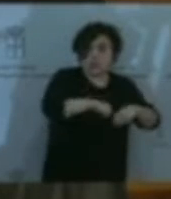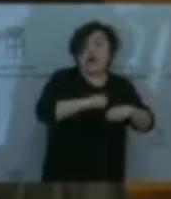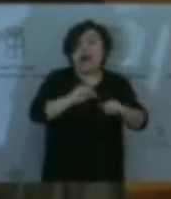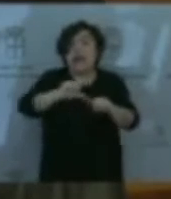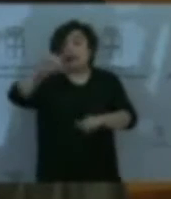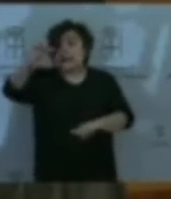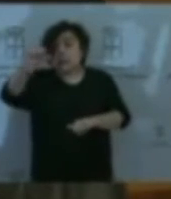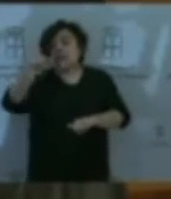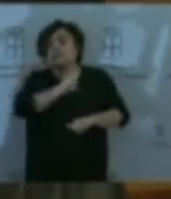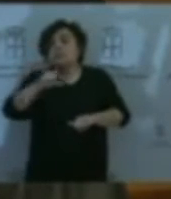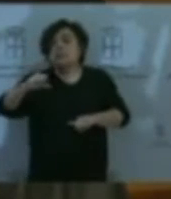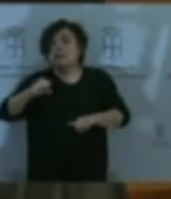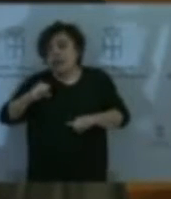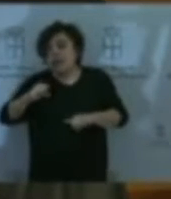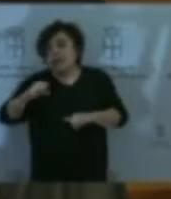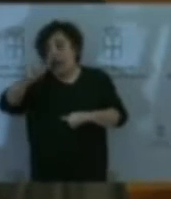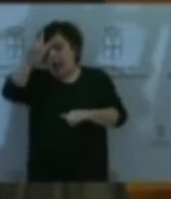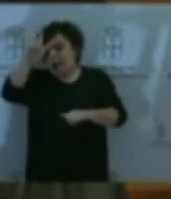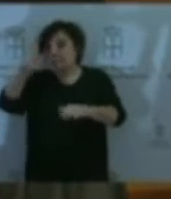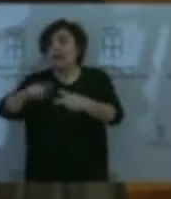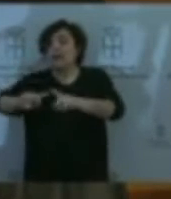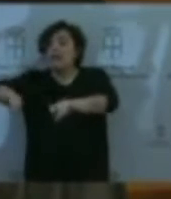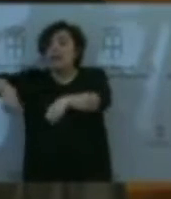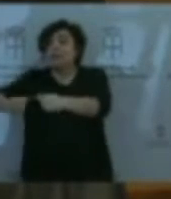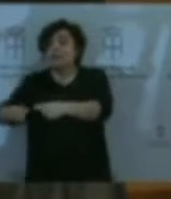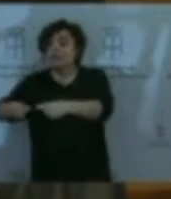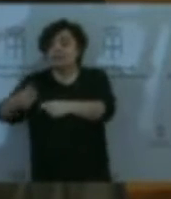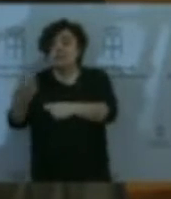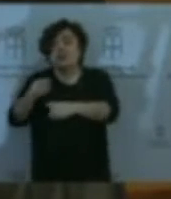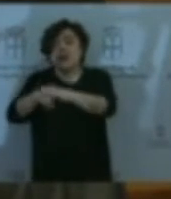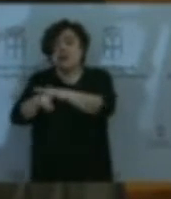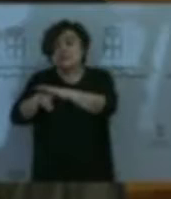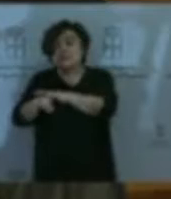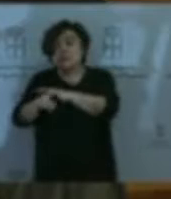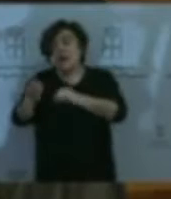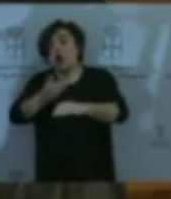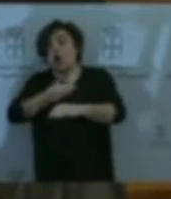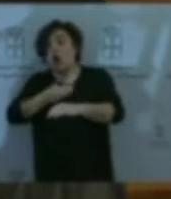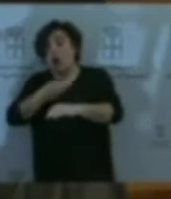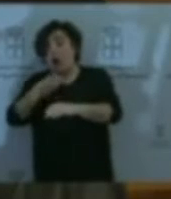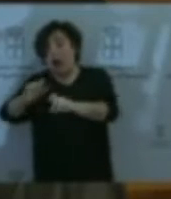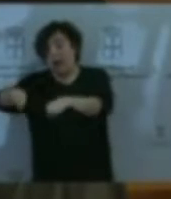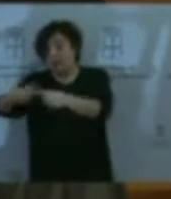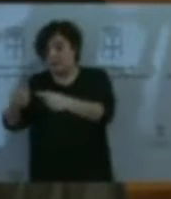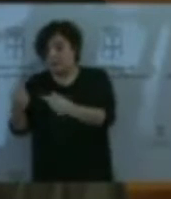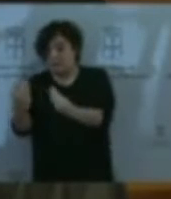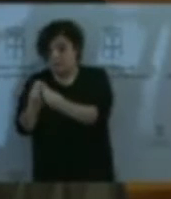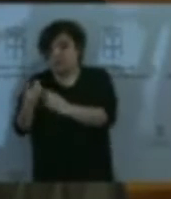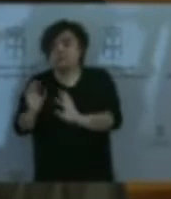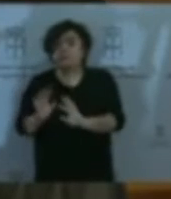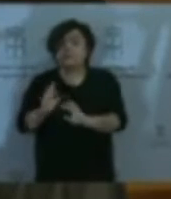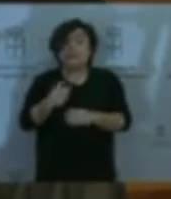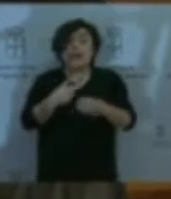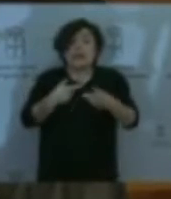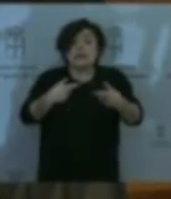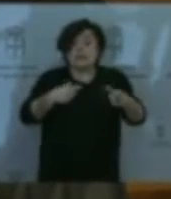la misma empresa mediante contrato con el Ayuntamiento de Avilés. Las taquillas de estas estaciones son un servicio sobre el que el Principado no tiene, por tanto,